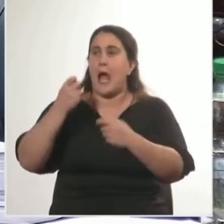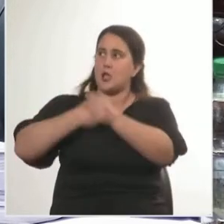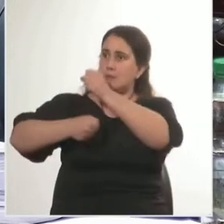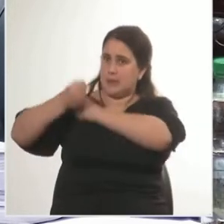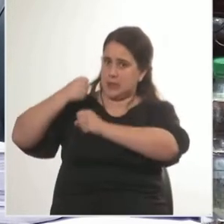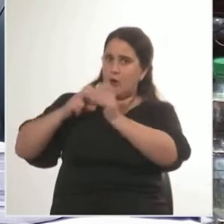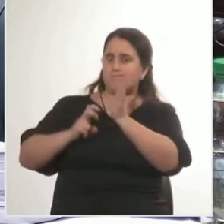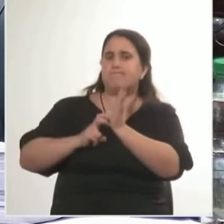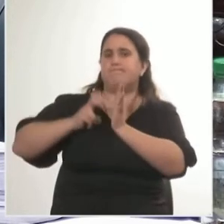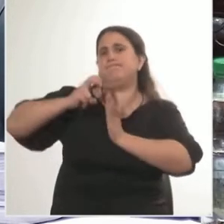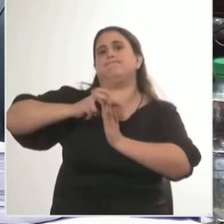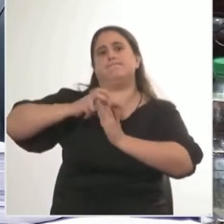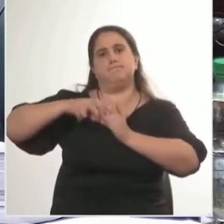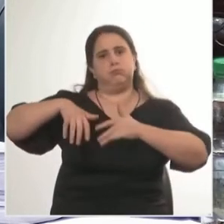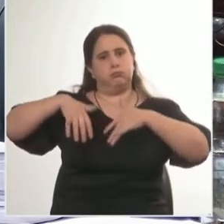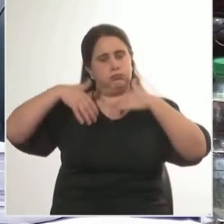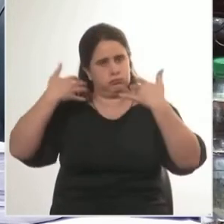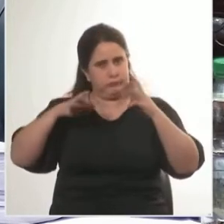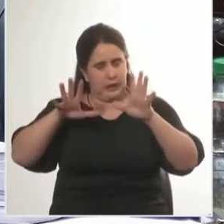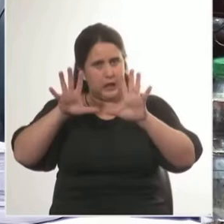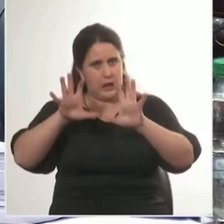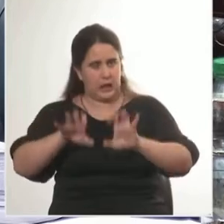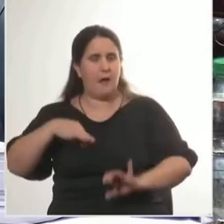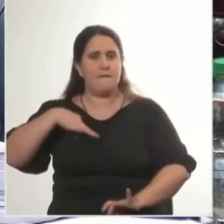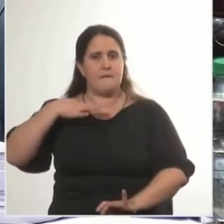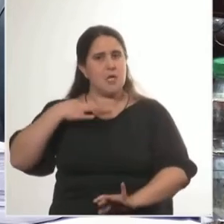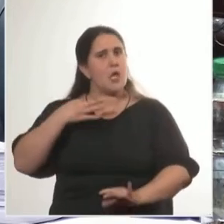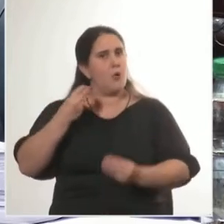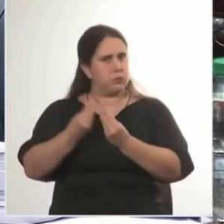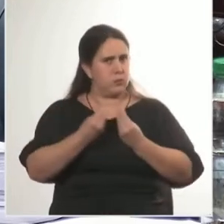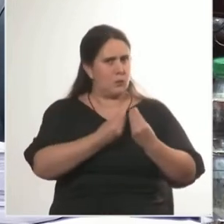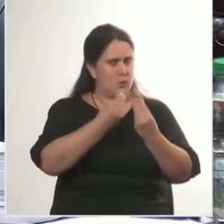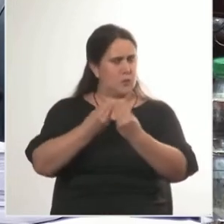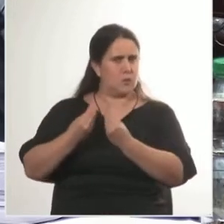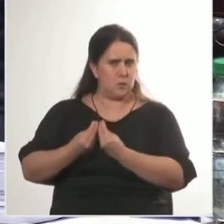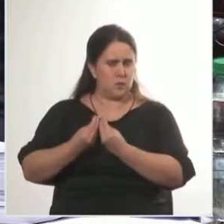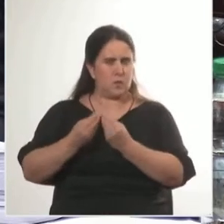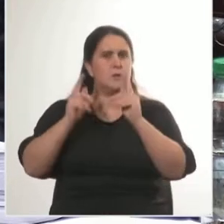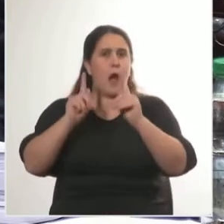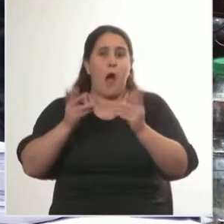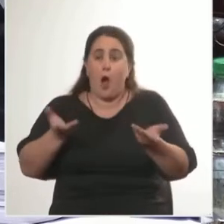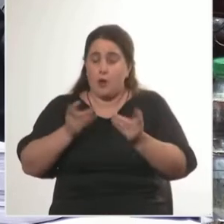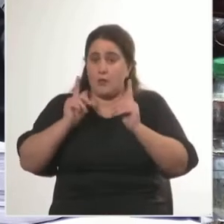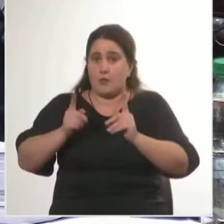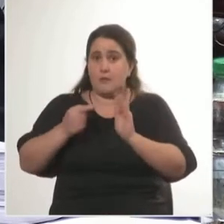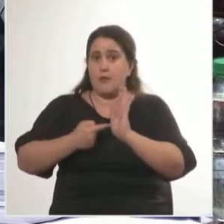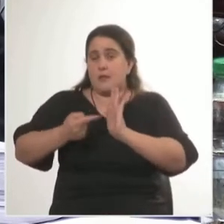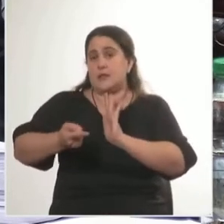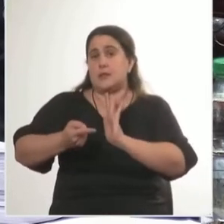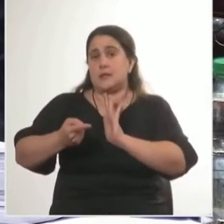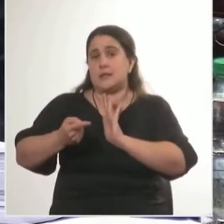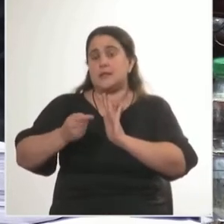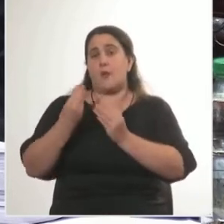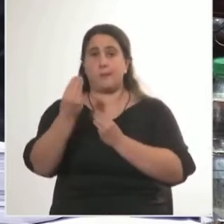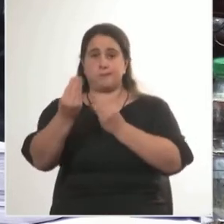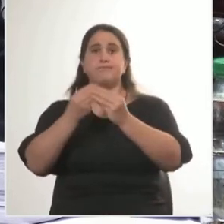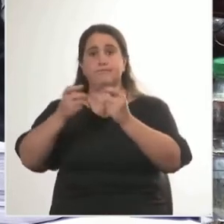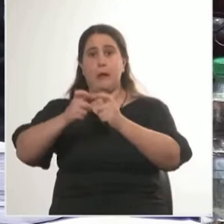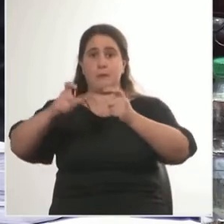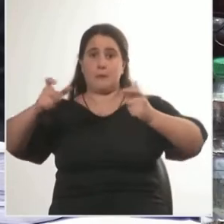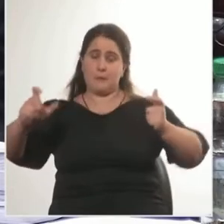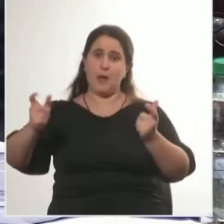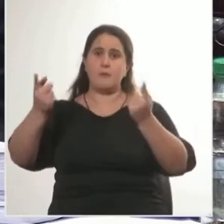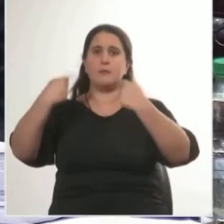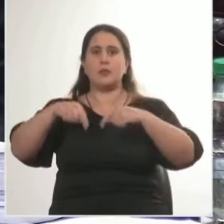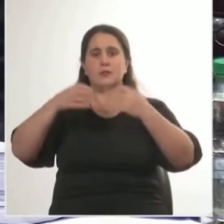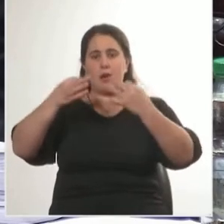un salto que afectó las condiciones de vida de mucha gente. Incluso ahora cuando se plantean los aumentos de empleo, la